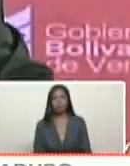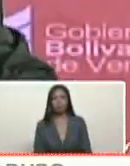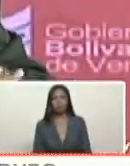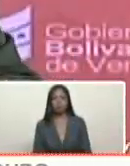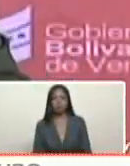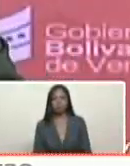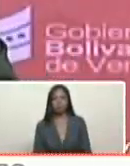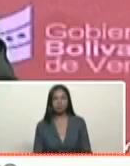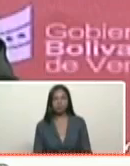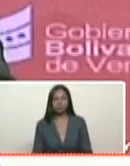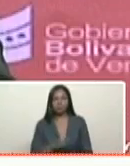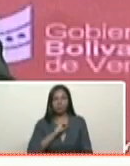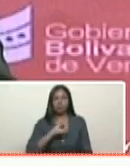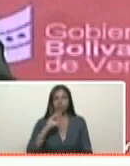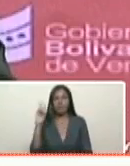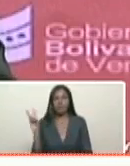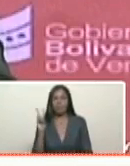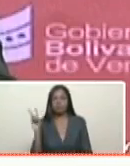Somos Venezuela.